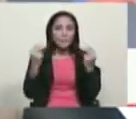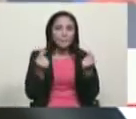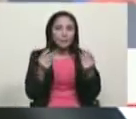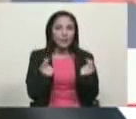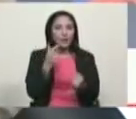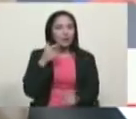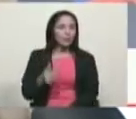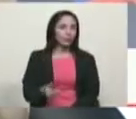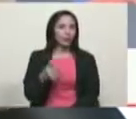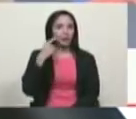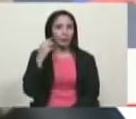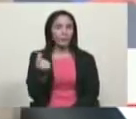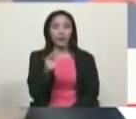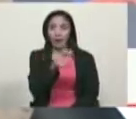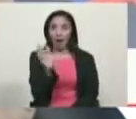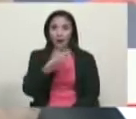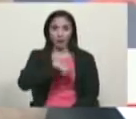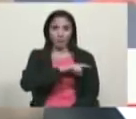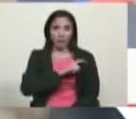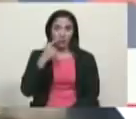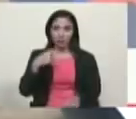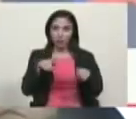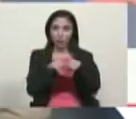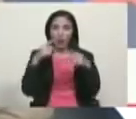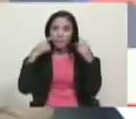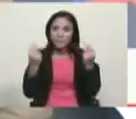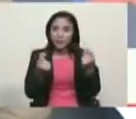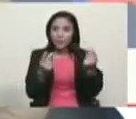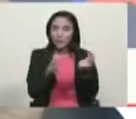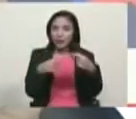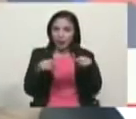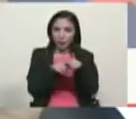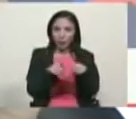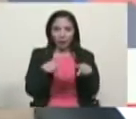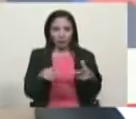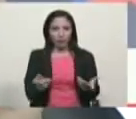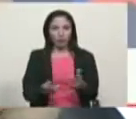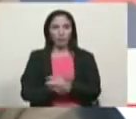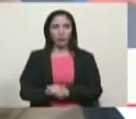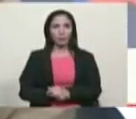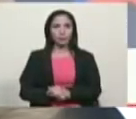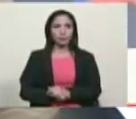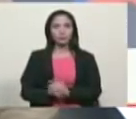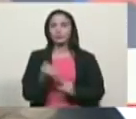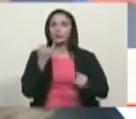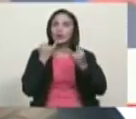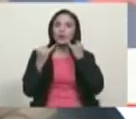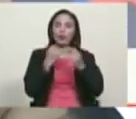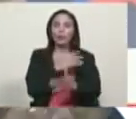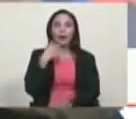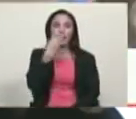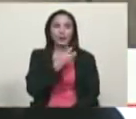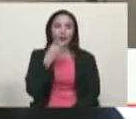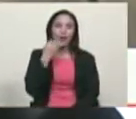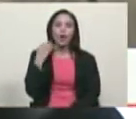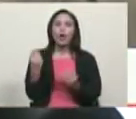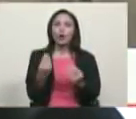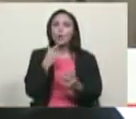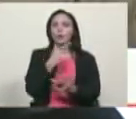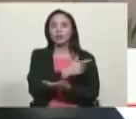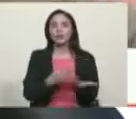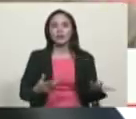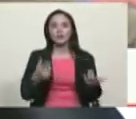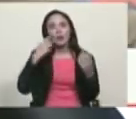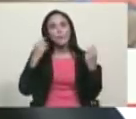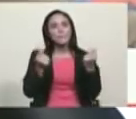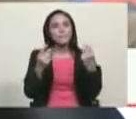se dice, no sé, en España se dice así, ponerse las pilas, también se dice, en otros idiomas no, en inglés. ¿Cómo se diría en inglés ponerse